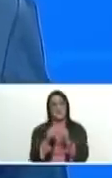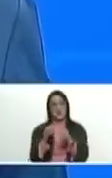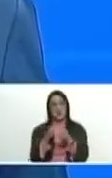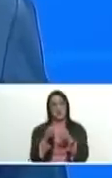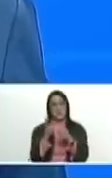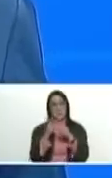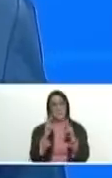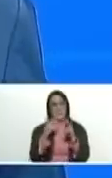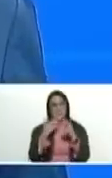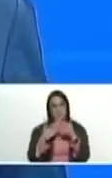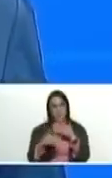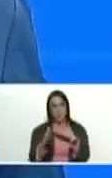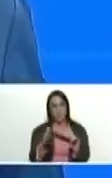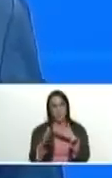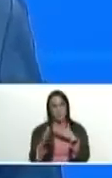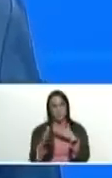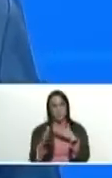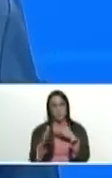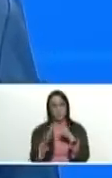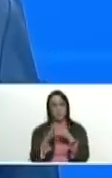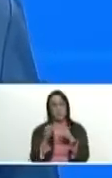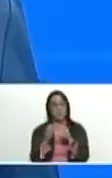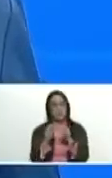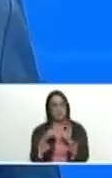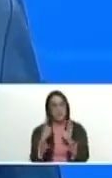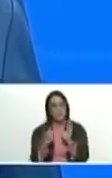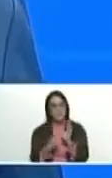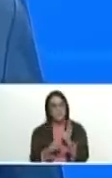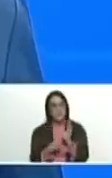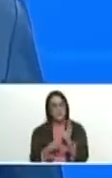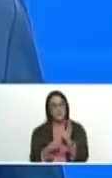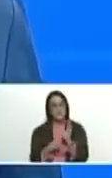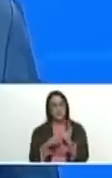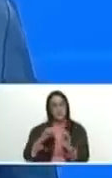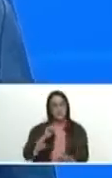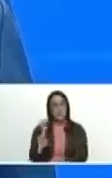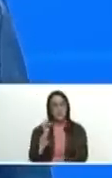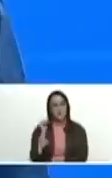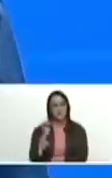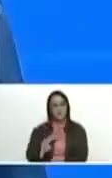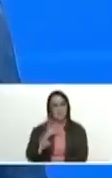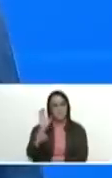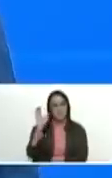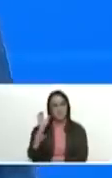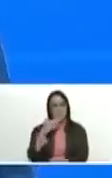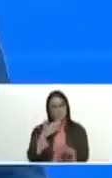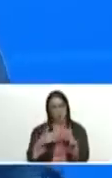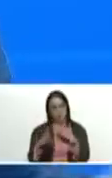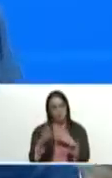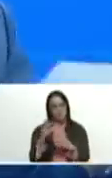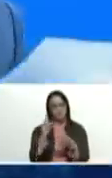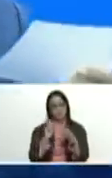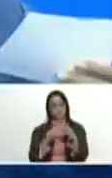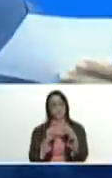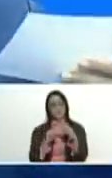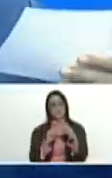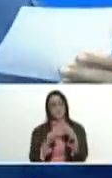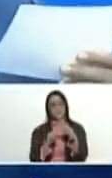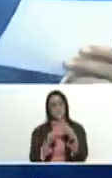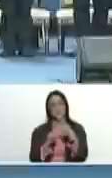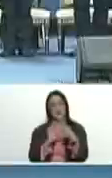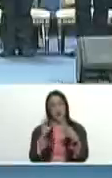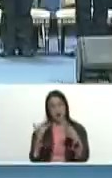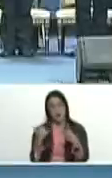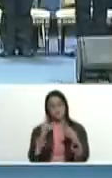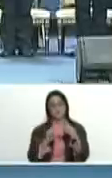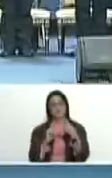paz muy pronto, con todo el equipamiento que tienen que tener las policías del país, muy pronto, en segundo lugar. En tercer